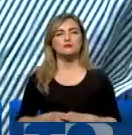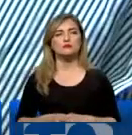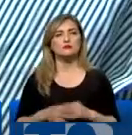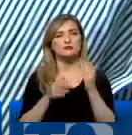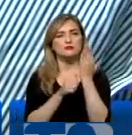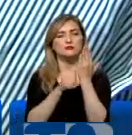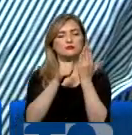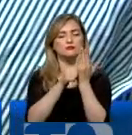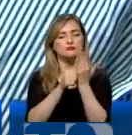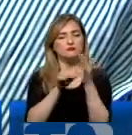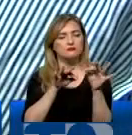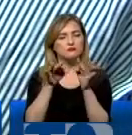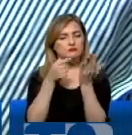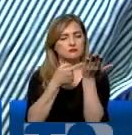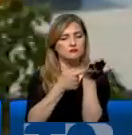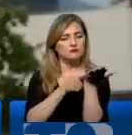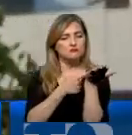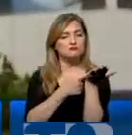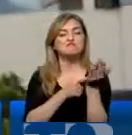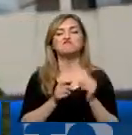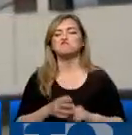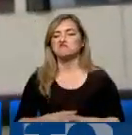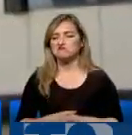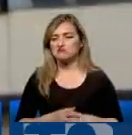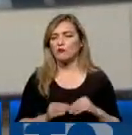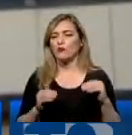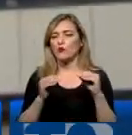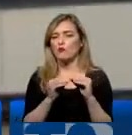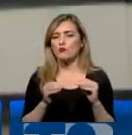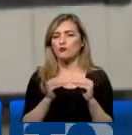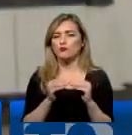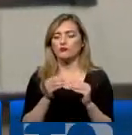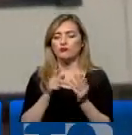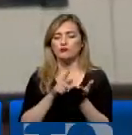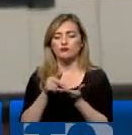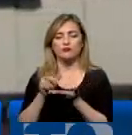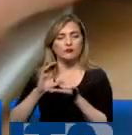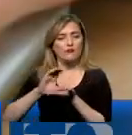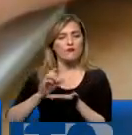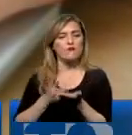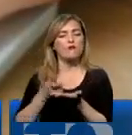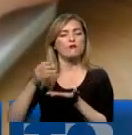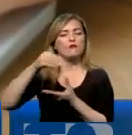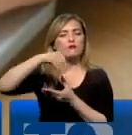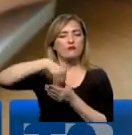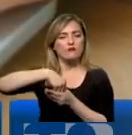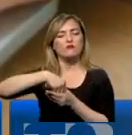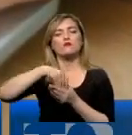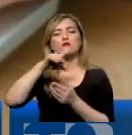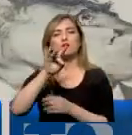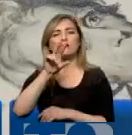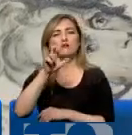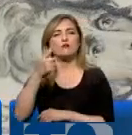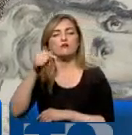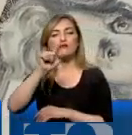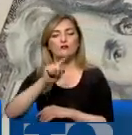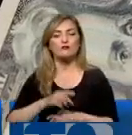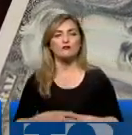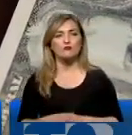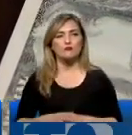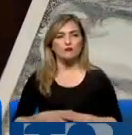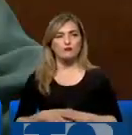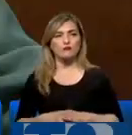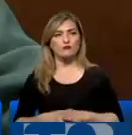ministro señaló que está en análisis, pues está incrementando rubros que ya debían estar dentro de los 83 millones de